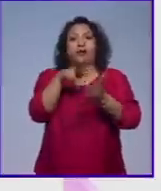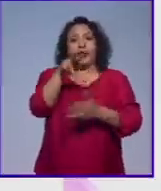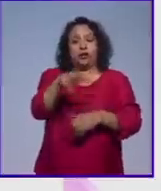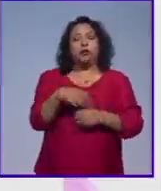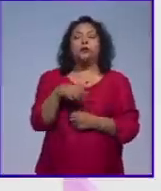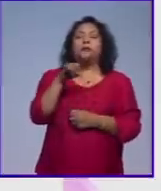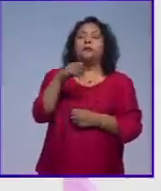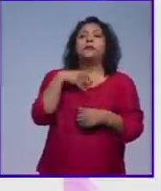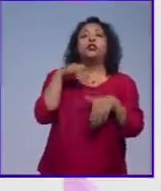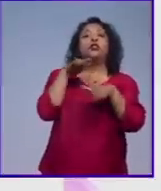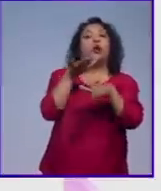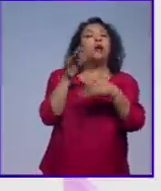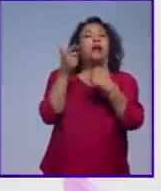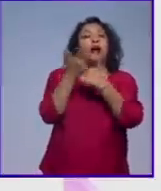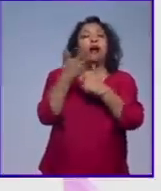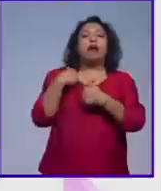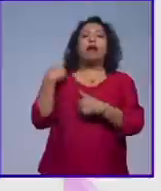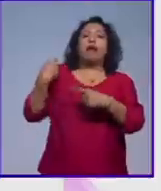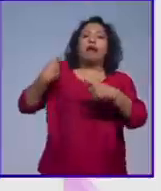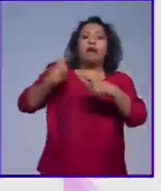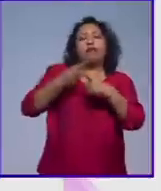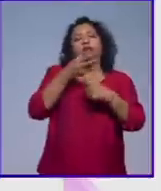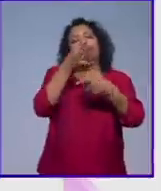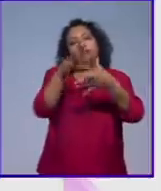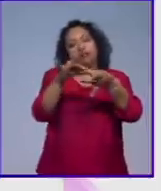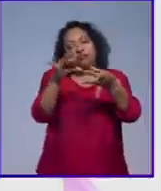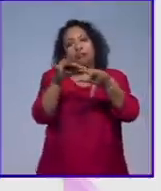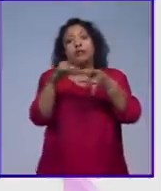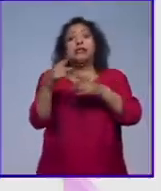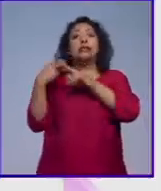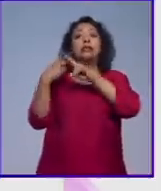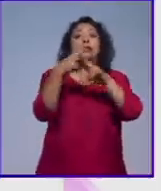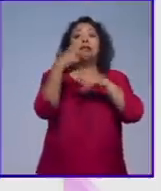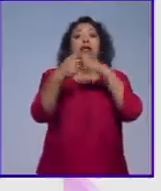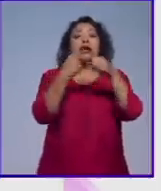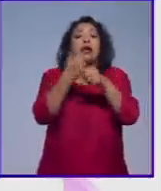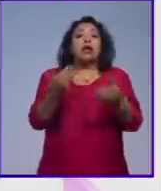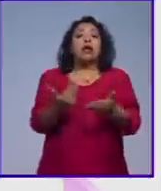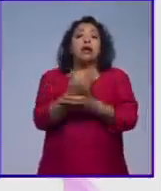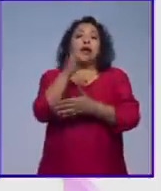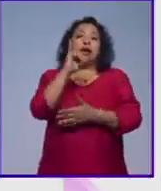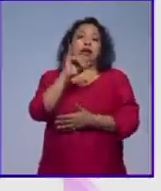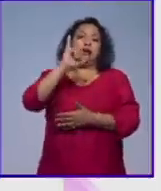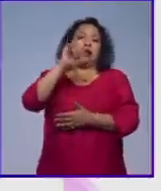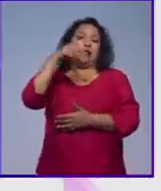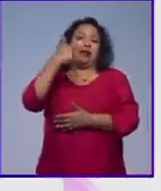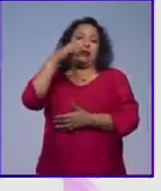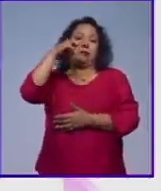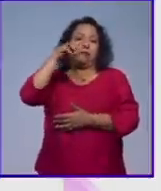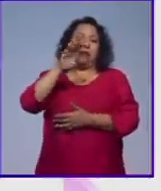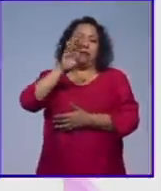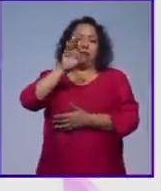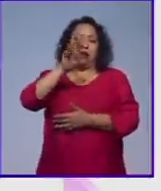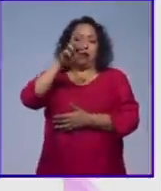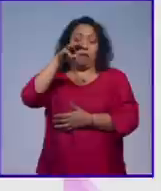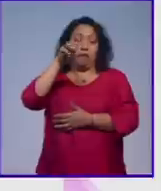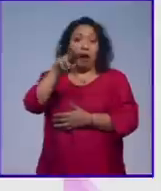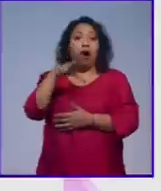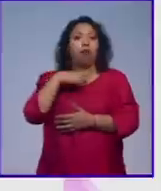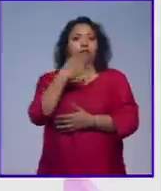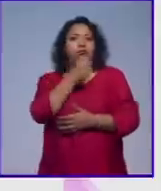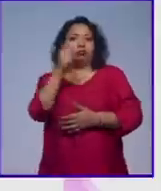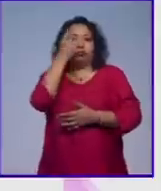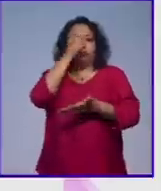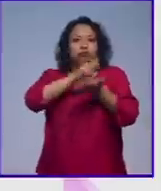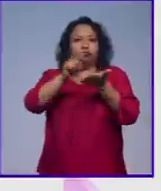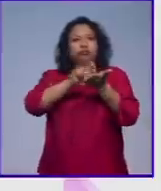es. Tiene que ver con algo que hemos mencionado aquí en Noticias 22, el centenario de natalicio de Ingmar Bergman, este destacado, talentoso